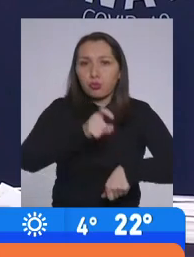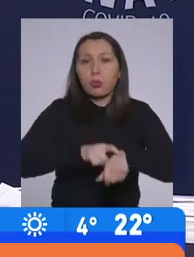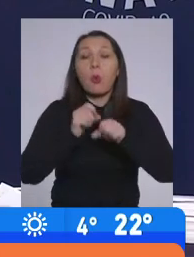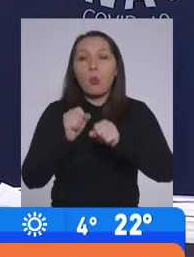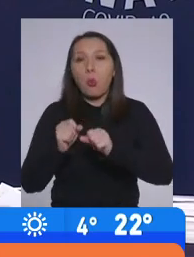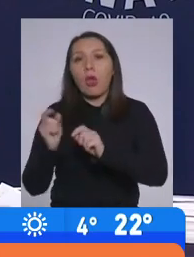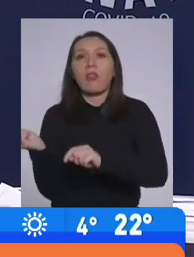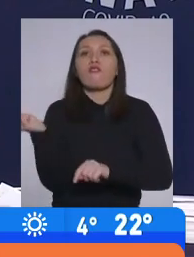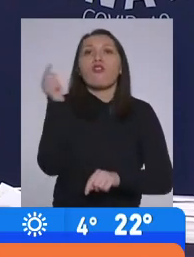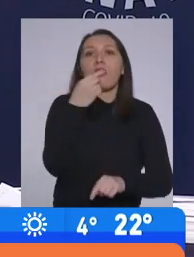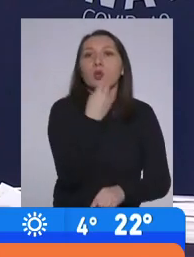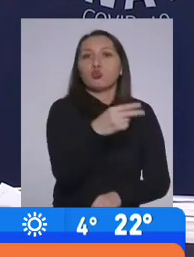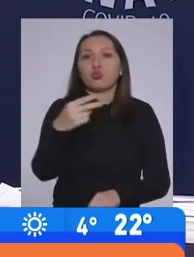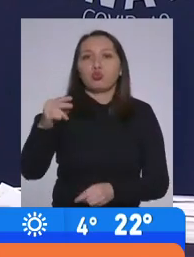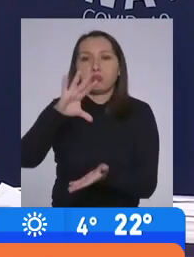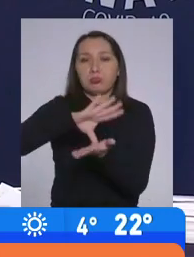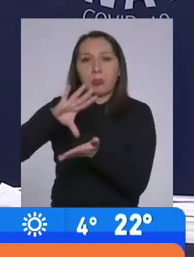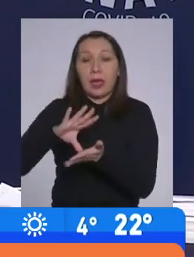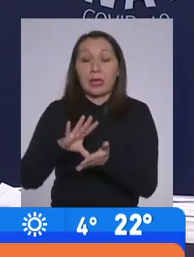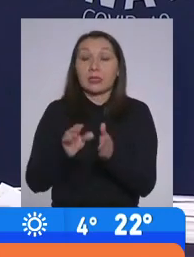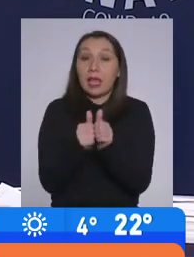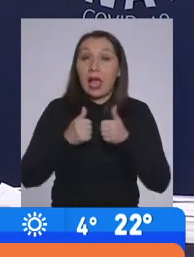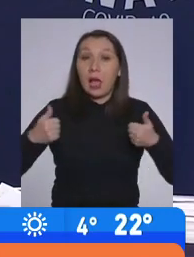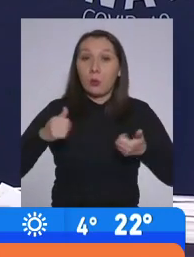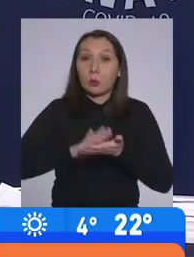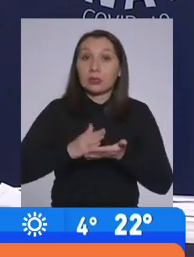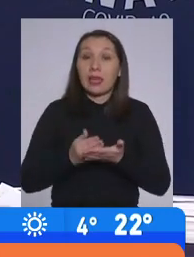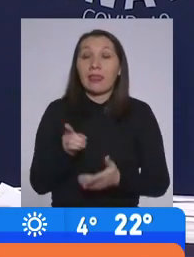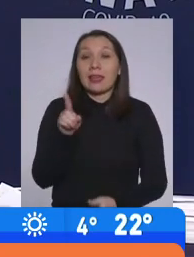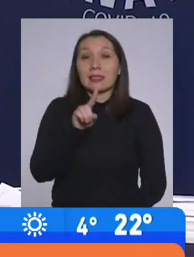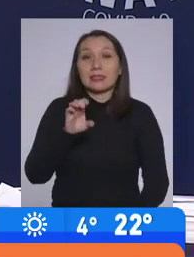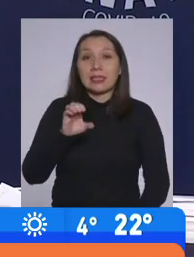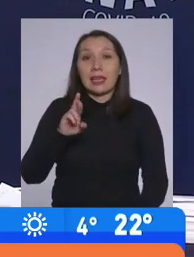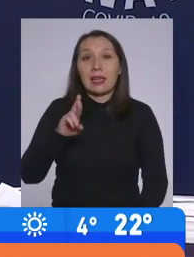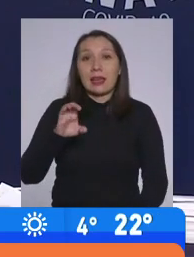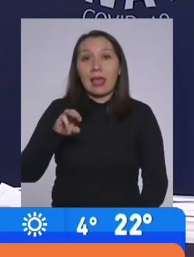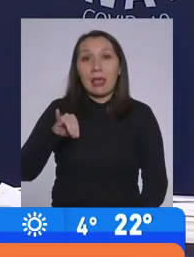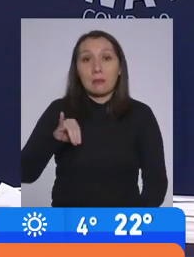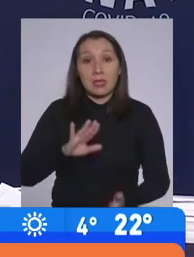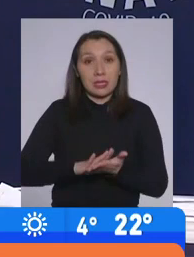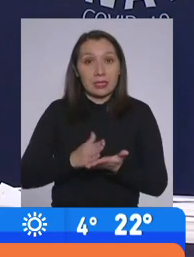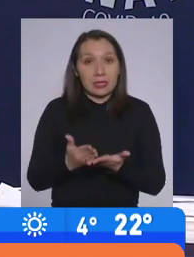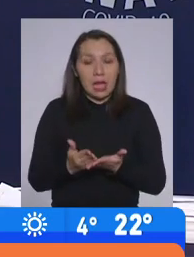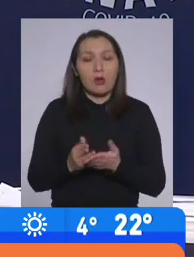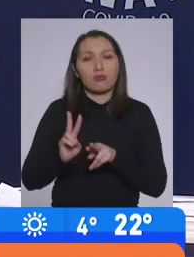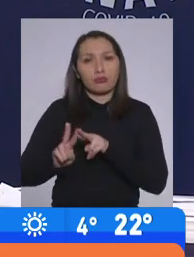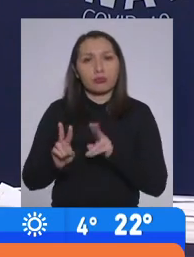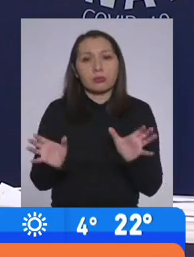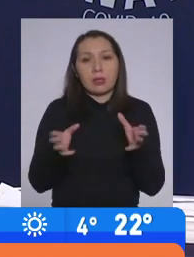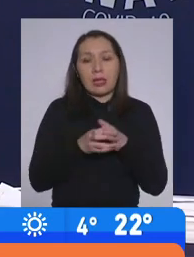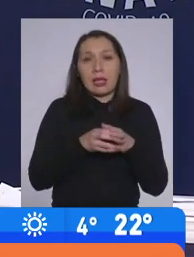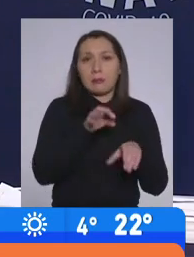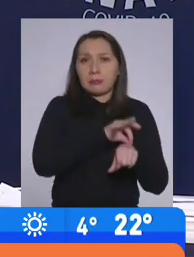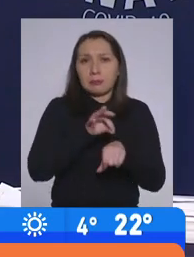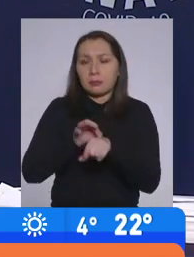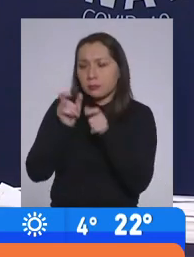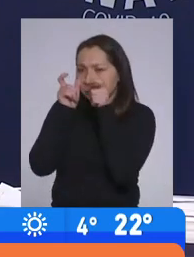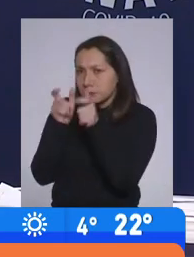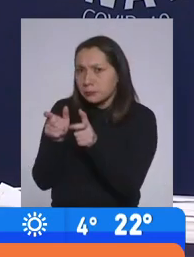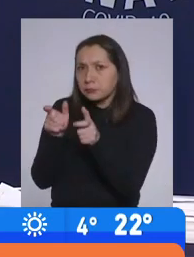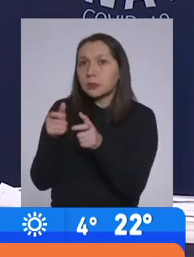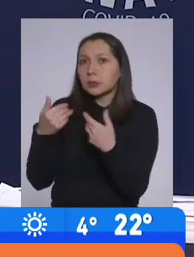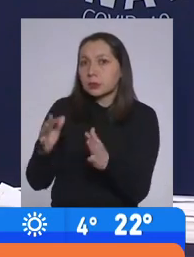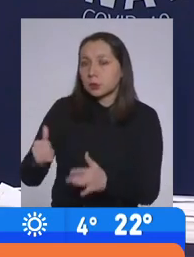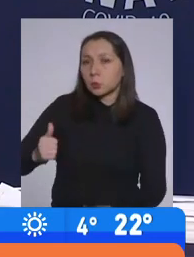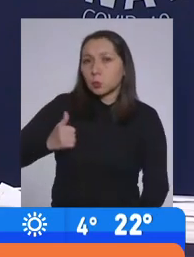puedan regresar a su país la autoridad sanitaria la seremi de salud ha realizado con sus equipos las fiscalizaciones para